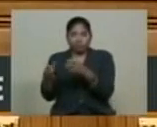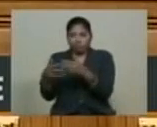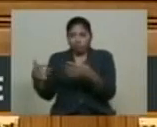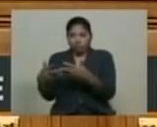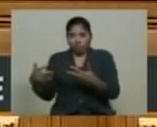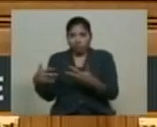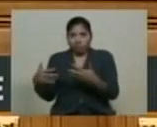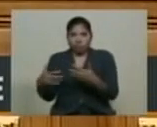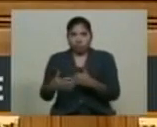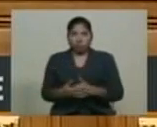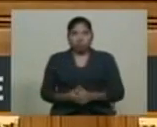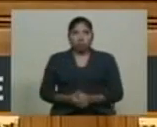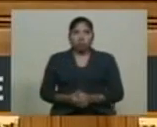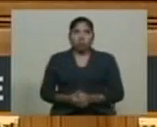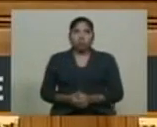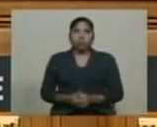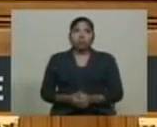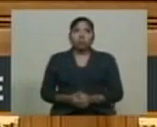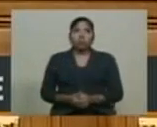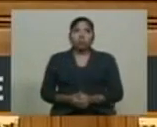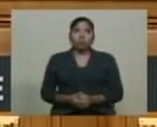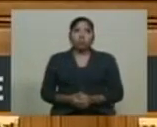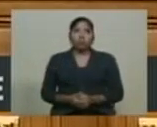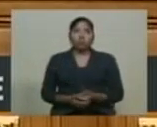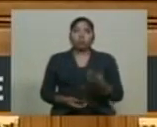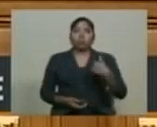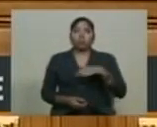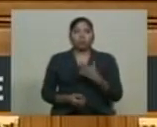nuestra acta, se nos declara en estado de